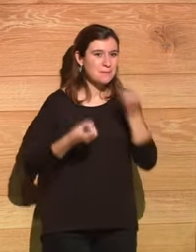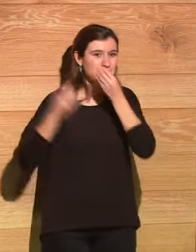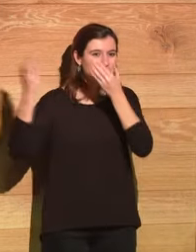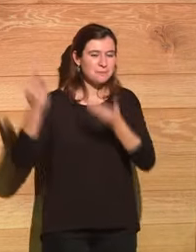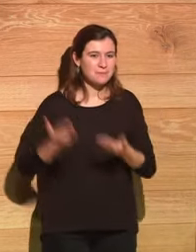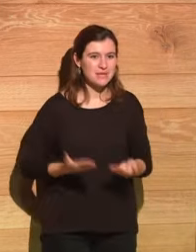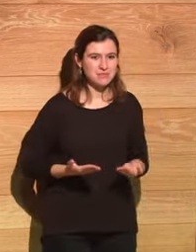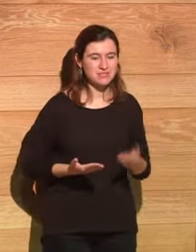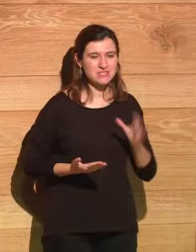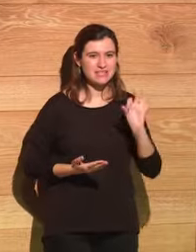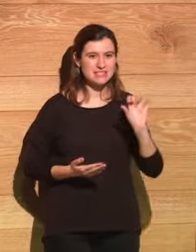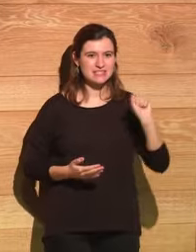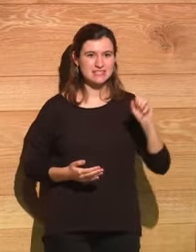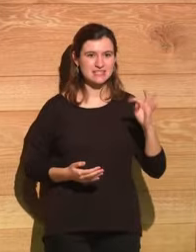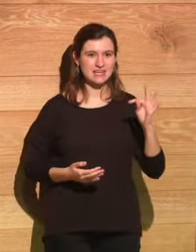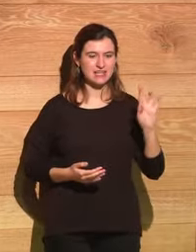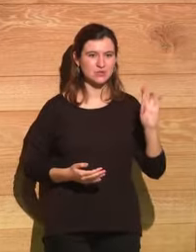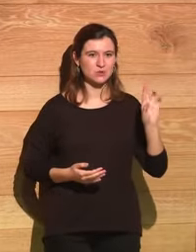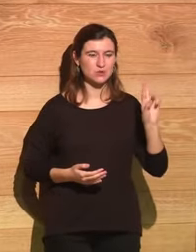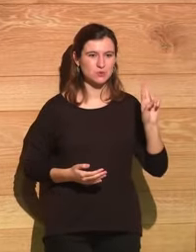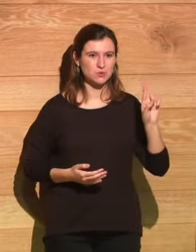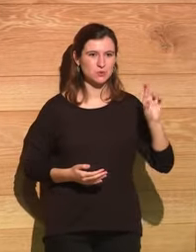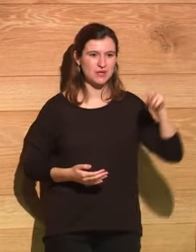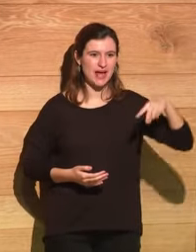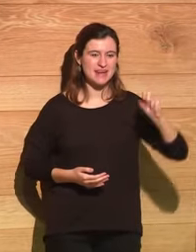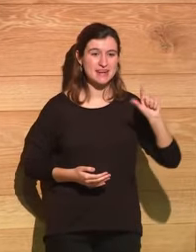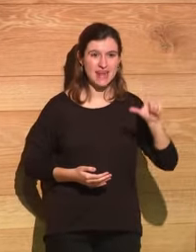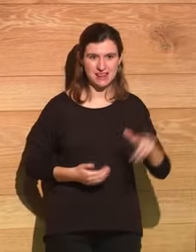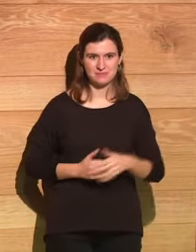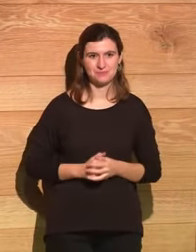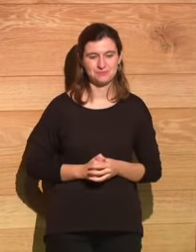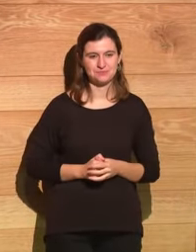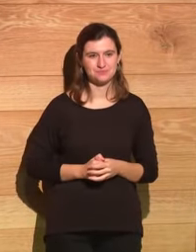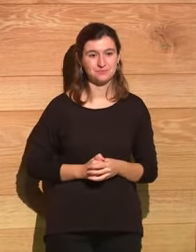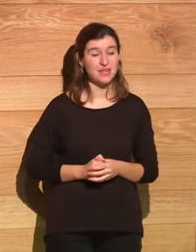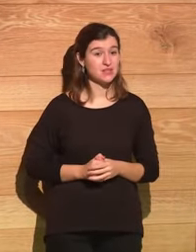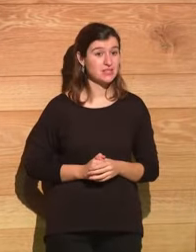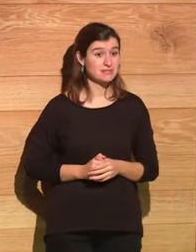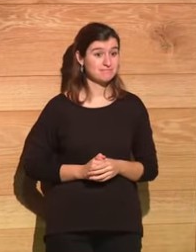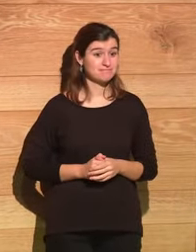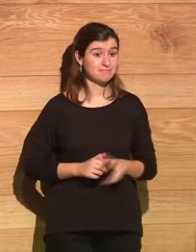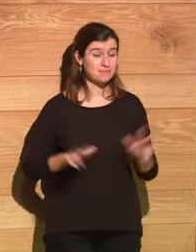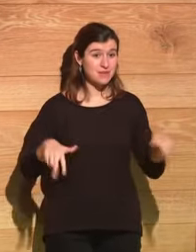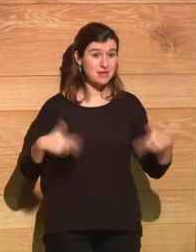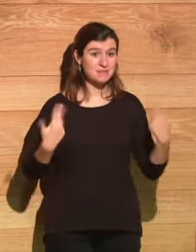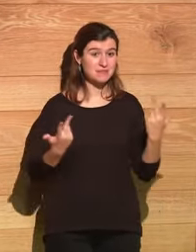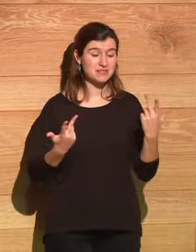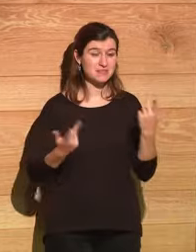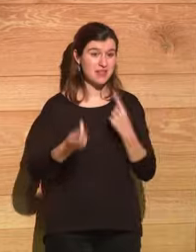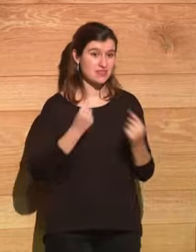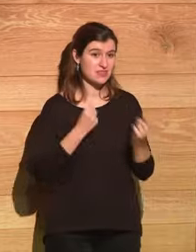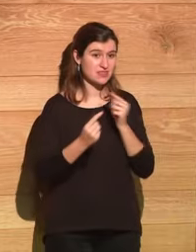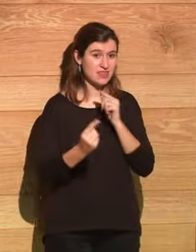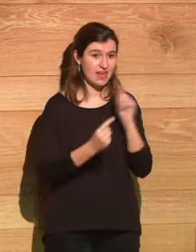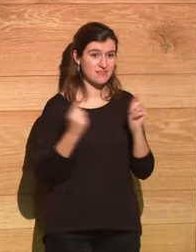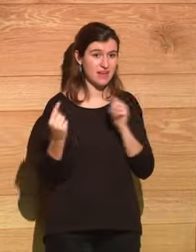bienvenidos todos a Saturnal. Si me permitís entonces, para iniciar este debate,